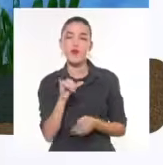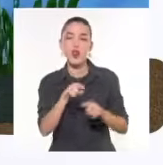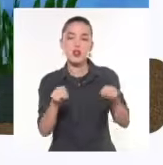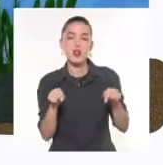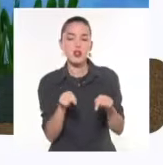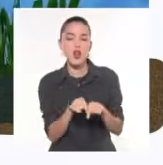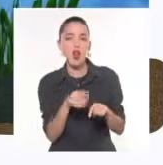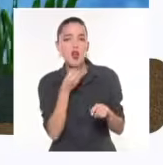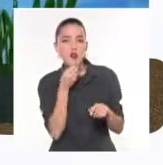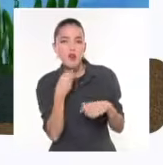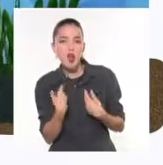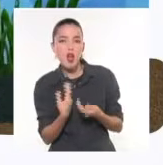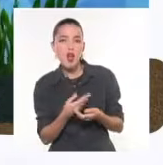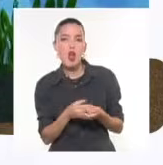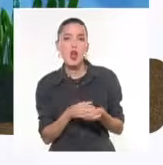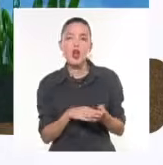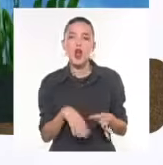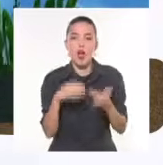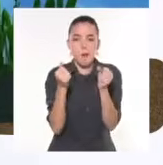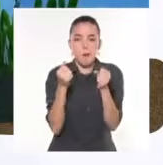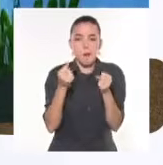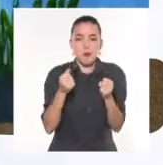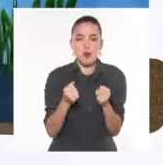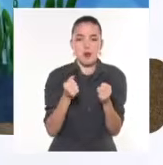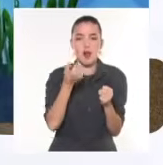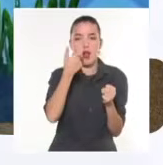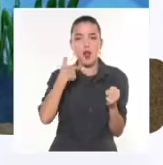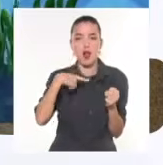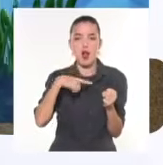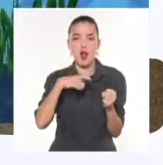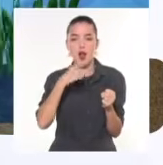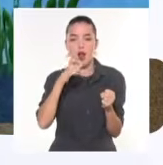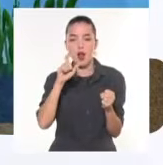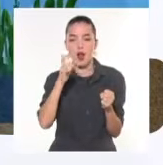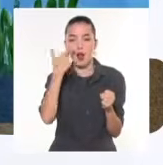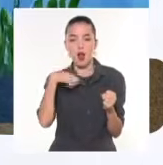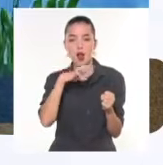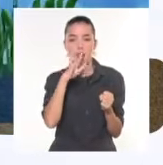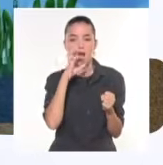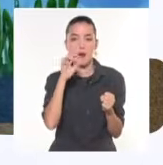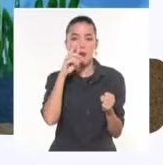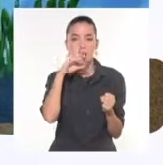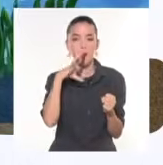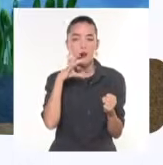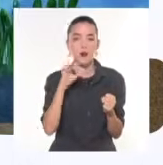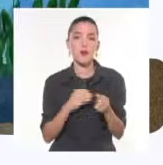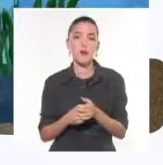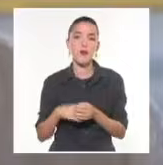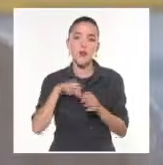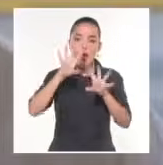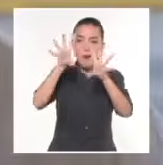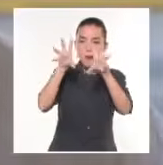de fijar el carbono a través de la respiración de las plantas, y eso quiere decir que extraen CO2 de la atmósfera o del